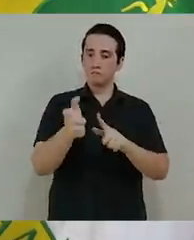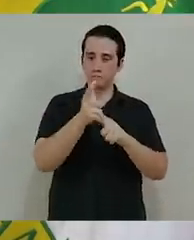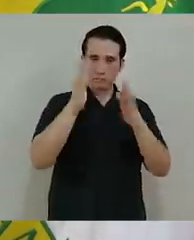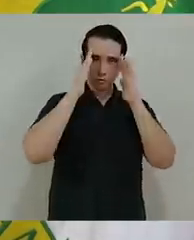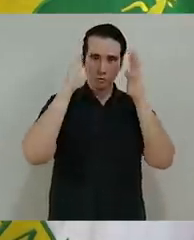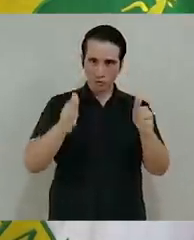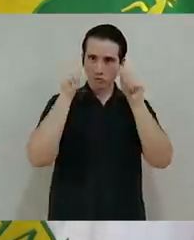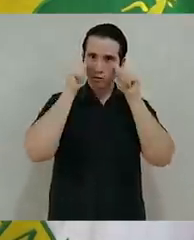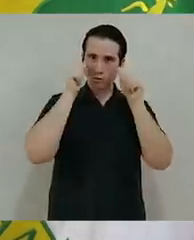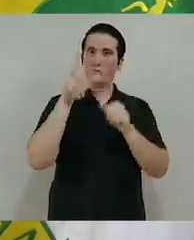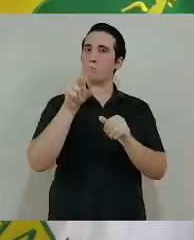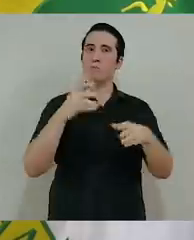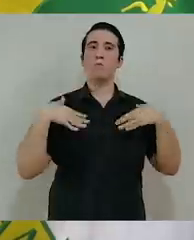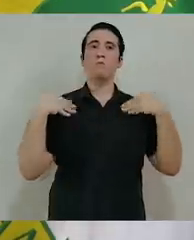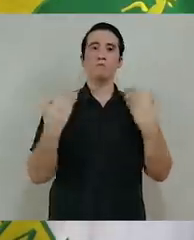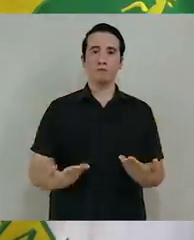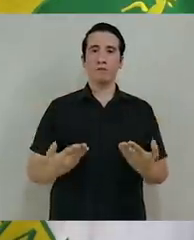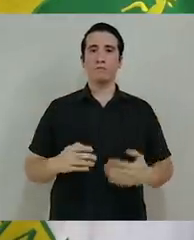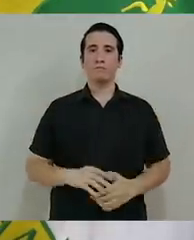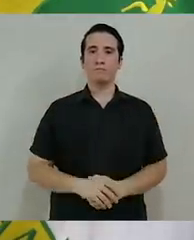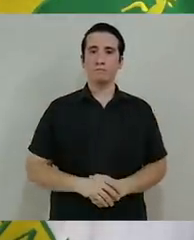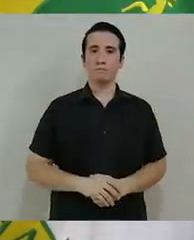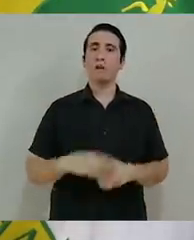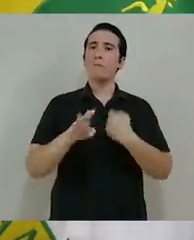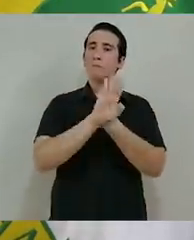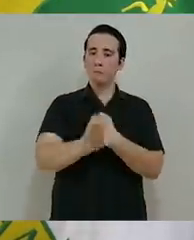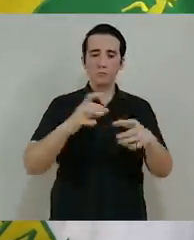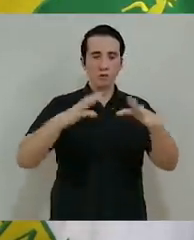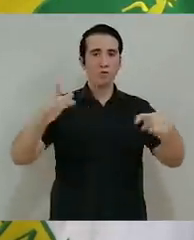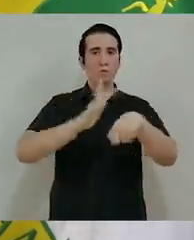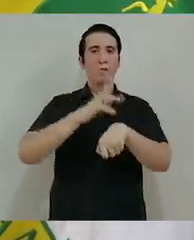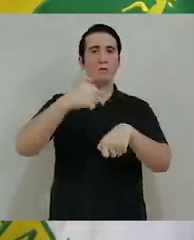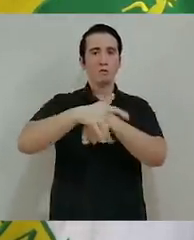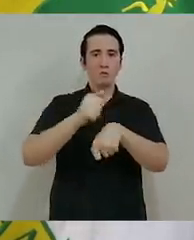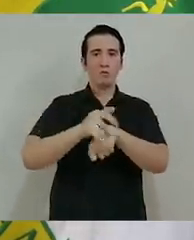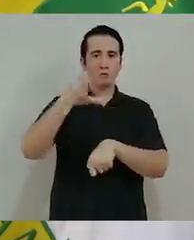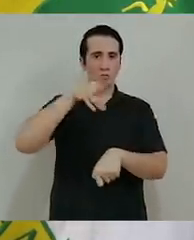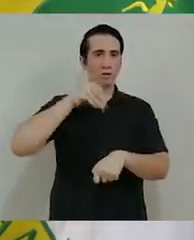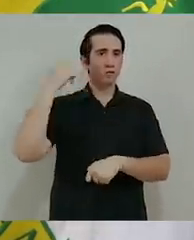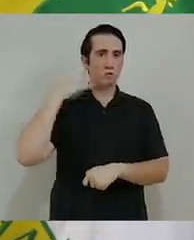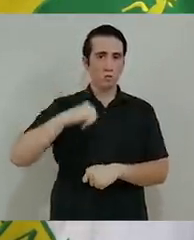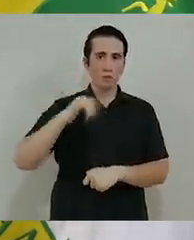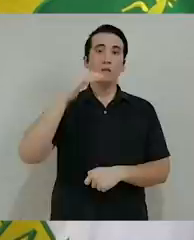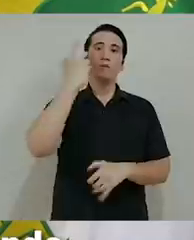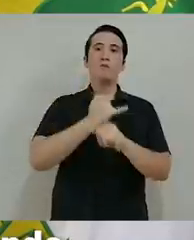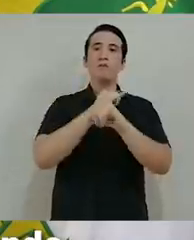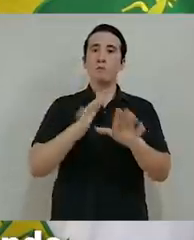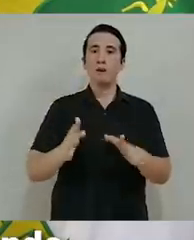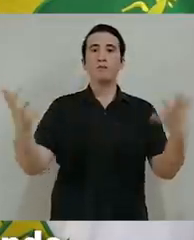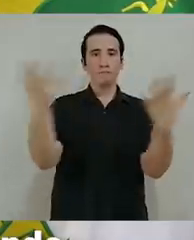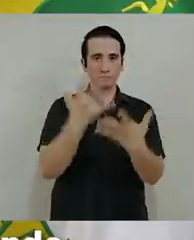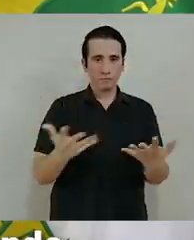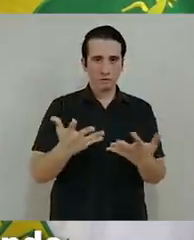la sociedad debemos bajar la guardia, ni mucho menos confiarnos. En previsión a un crecimiento mayor del número de contagios en Yucatán,